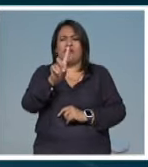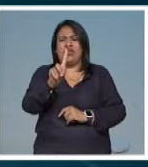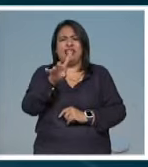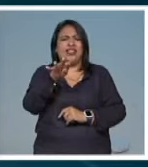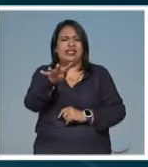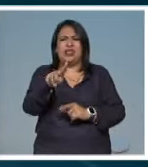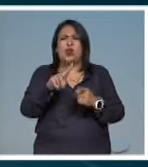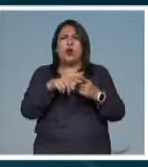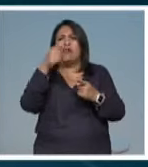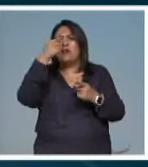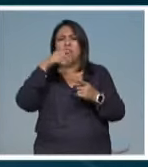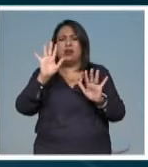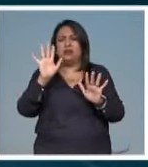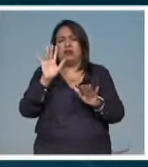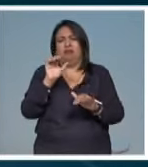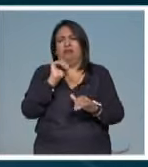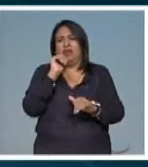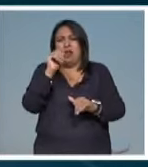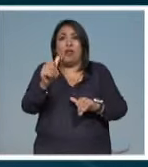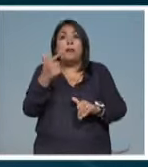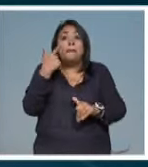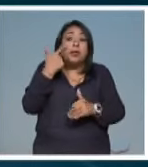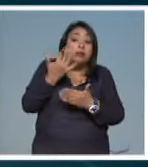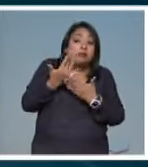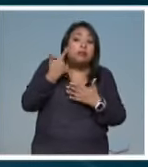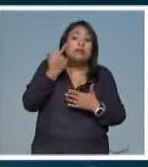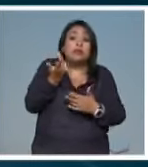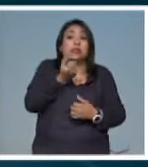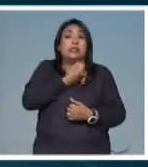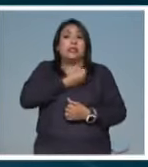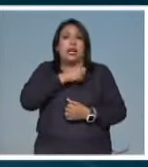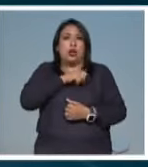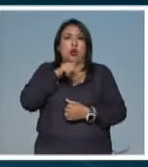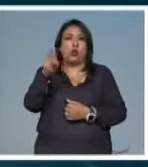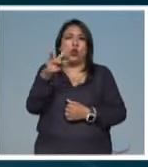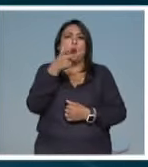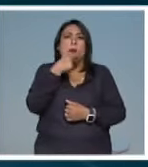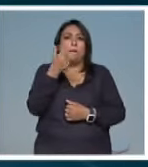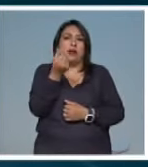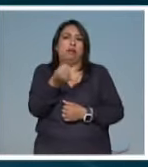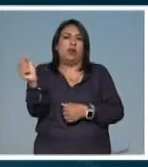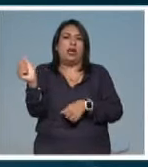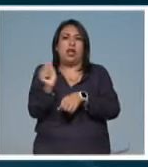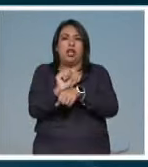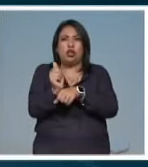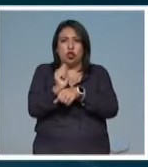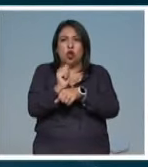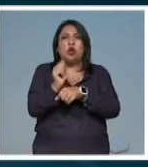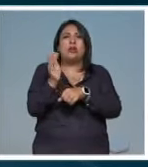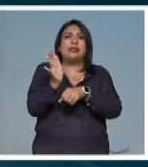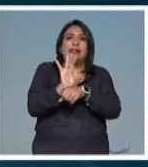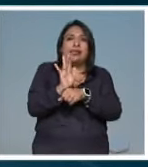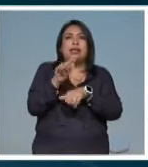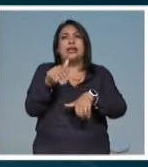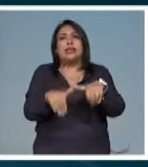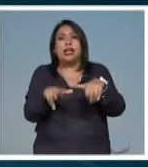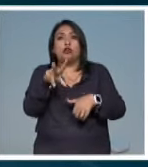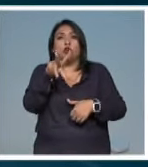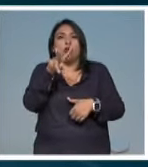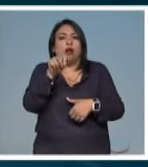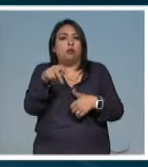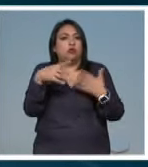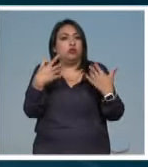o influenza. Vamos a estar muy al pendiente de la salud de este gran actor de cine, teatro y televisión que ha